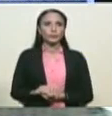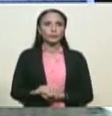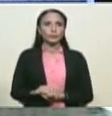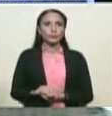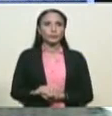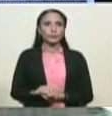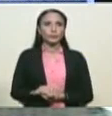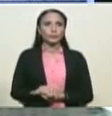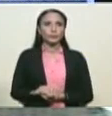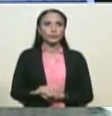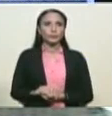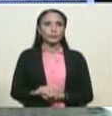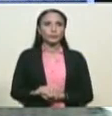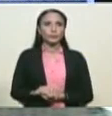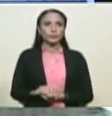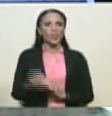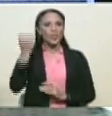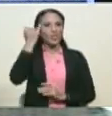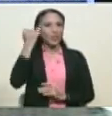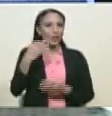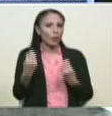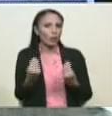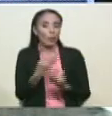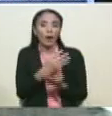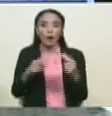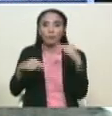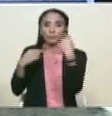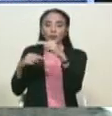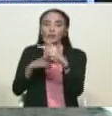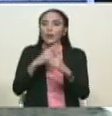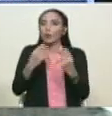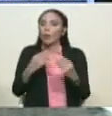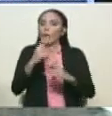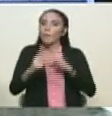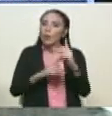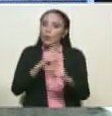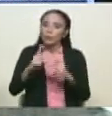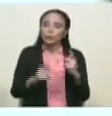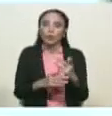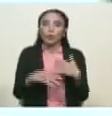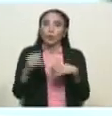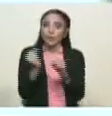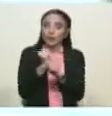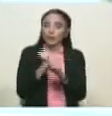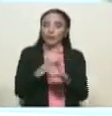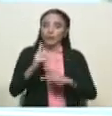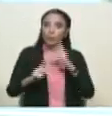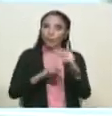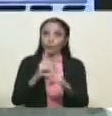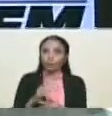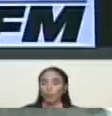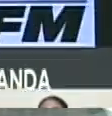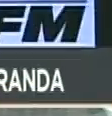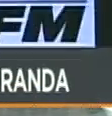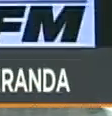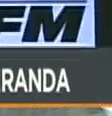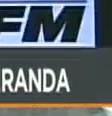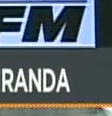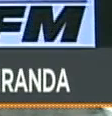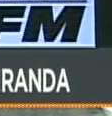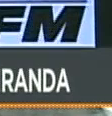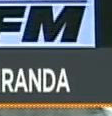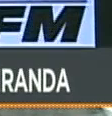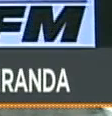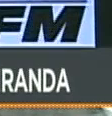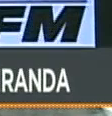Hay que partir del hecho de que los niveles de producción y productividad en muchas de esas empresas están